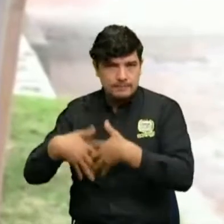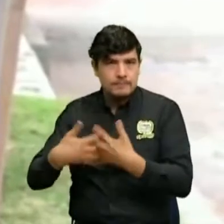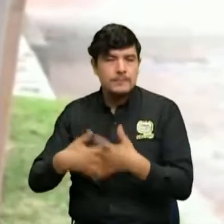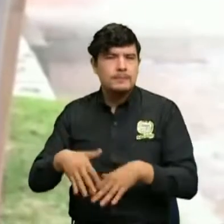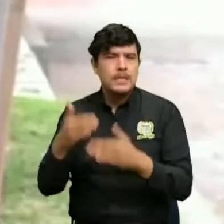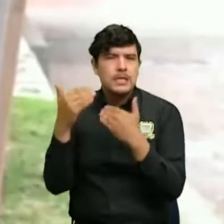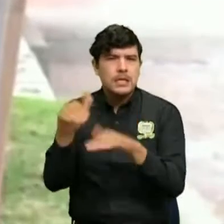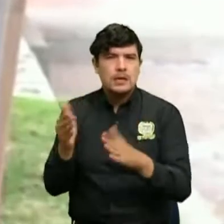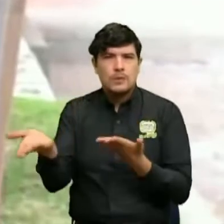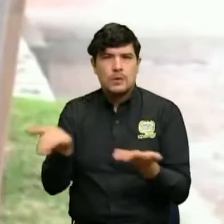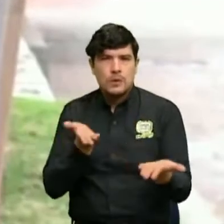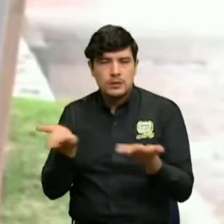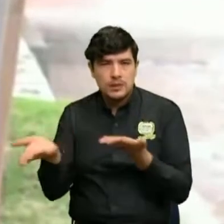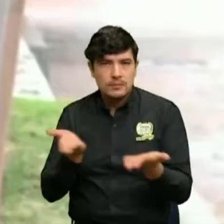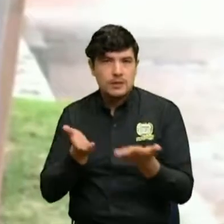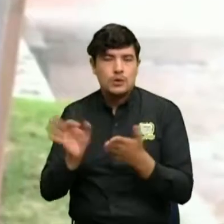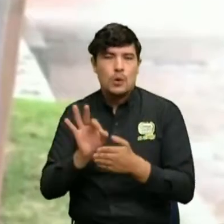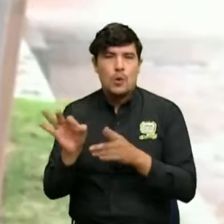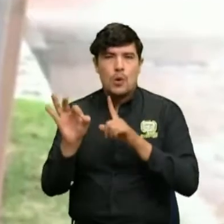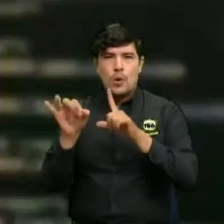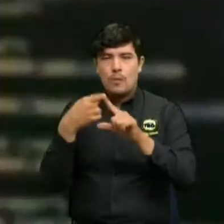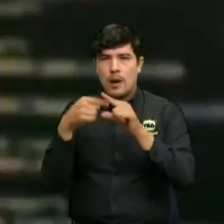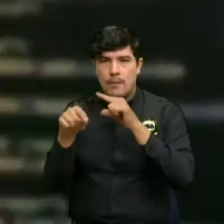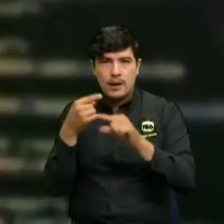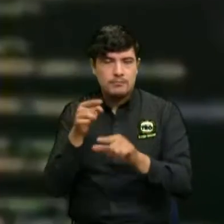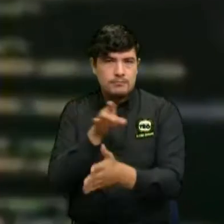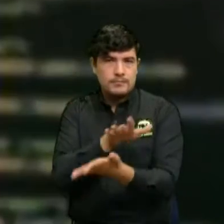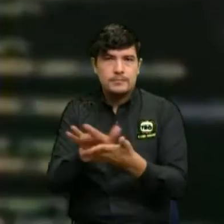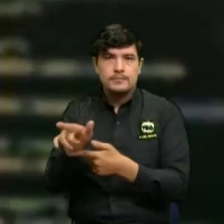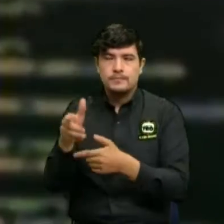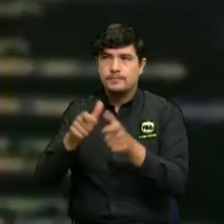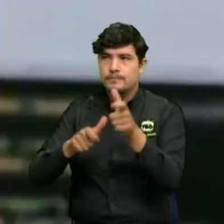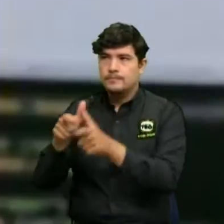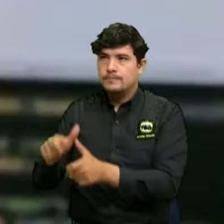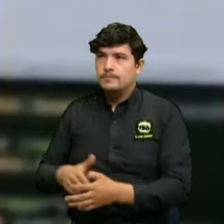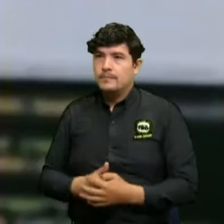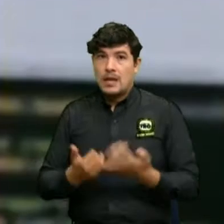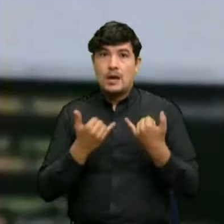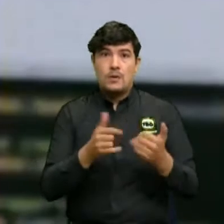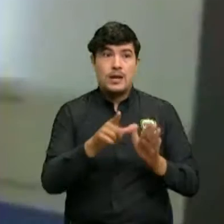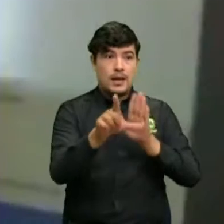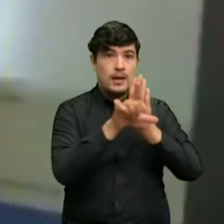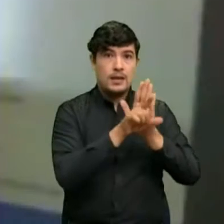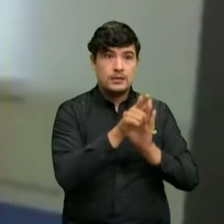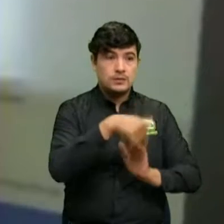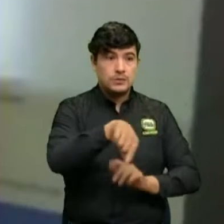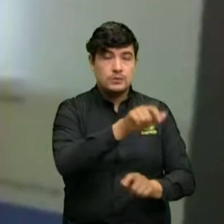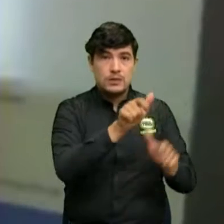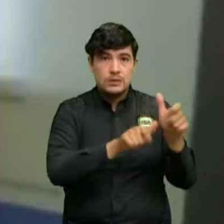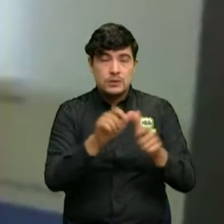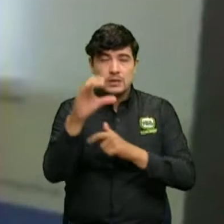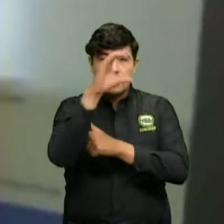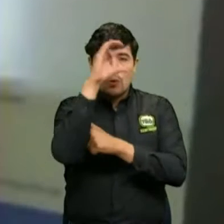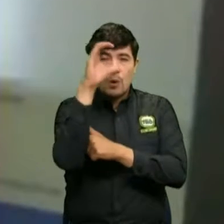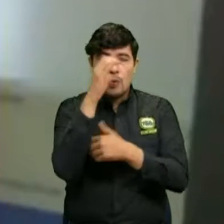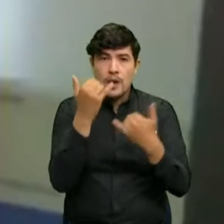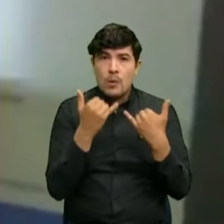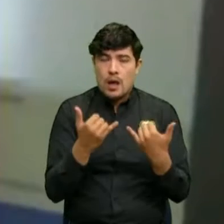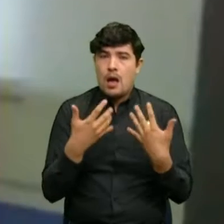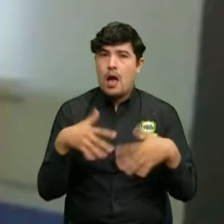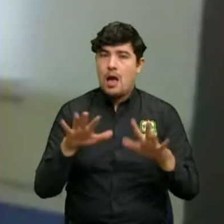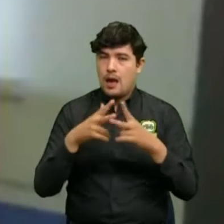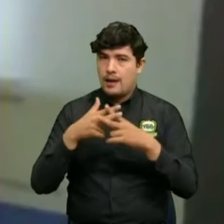y de mensajes de texto gratuitos para los usuarios con la puesta en marcha de esta ley los colombianos contarán con herramientas legales